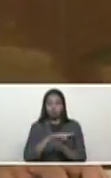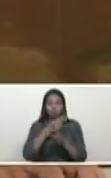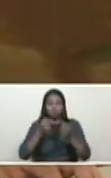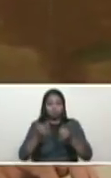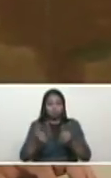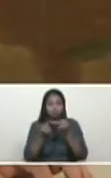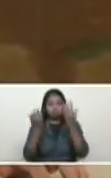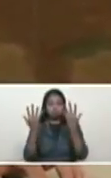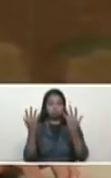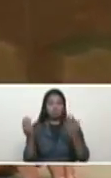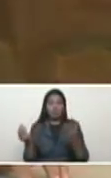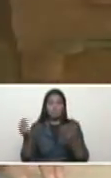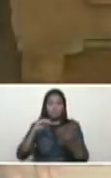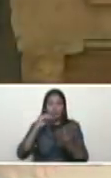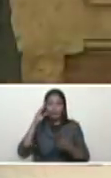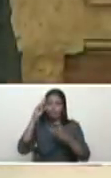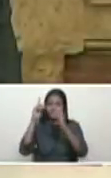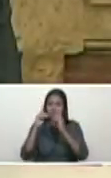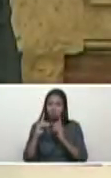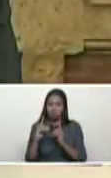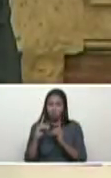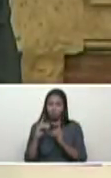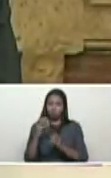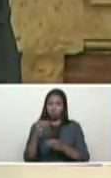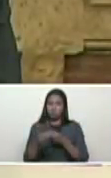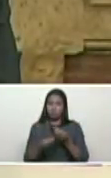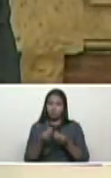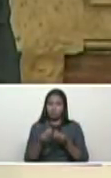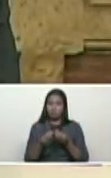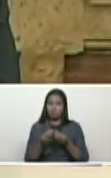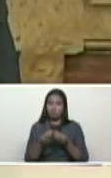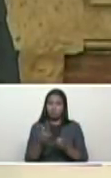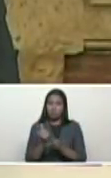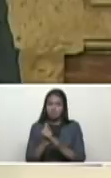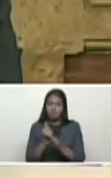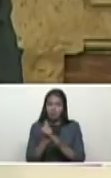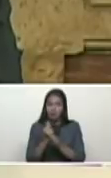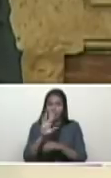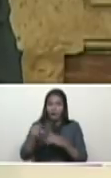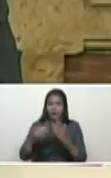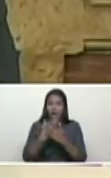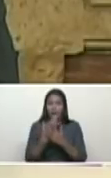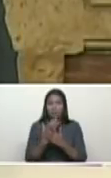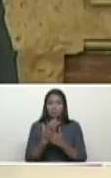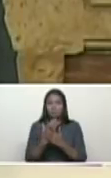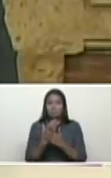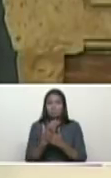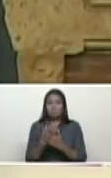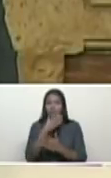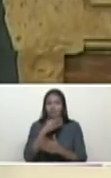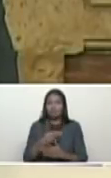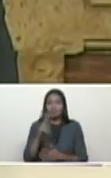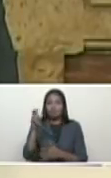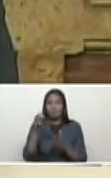decisión de trabajar hasta diciembre de 2020